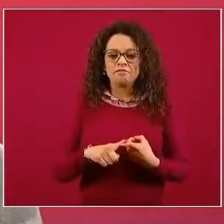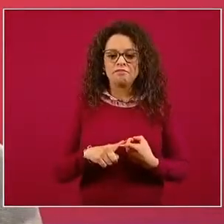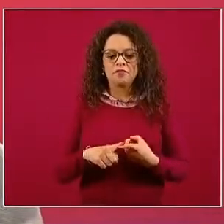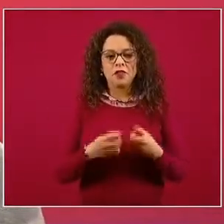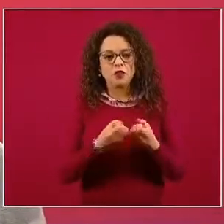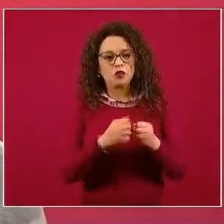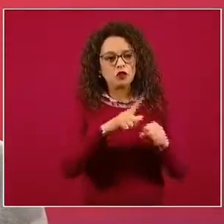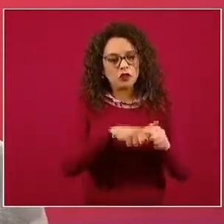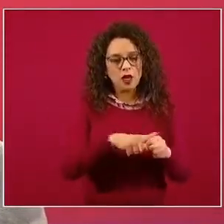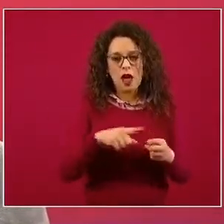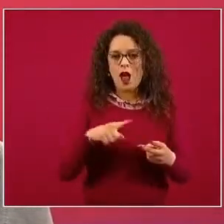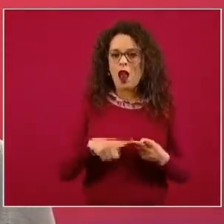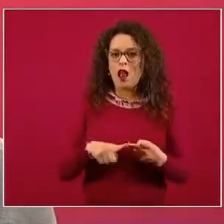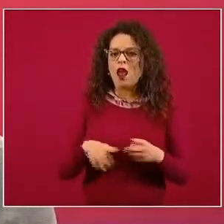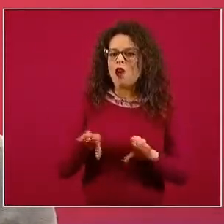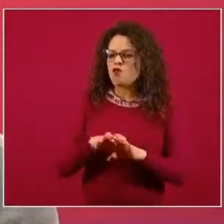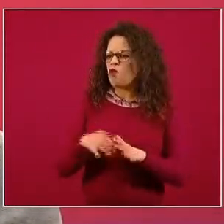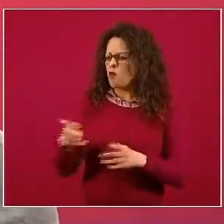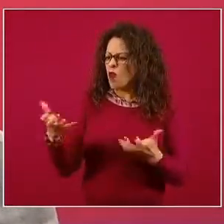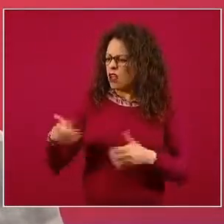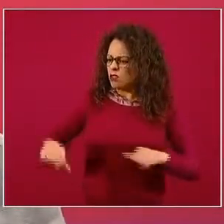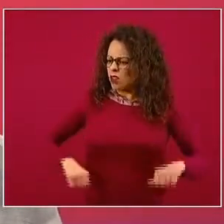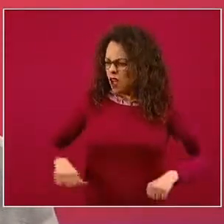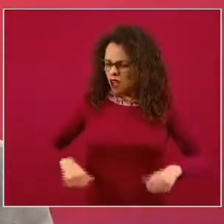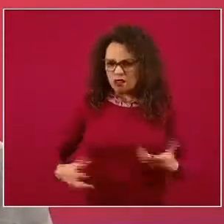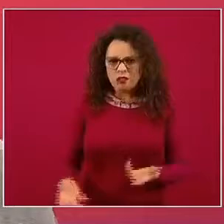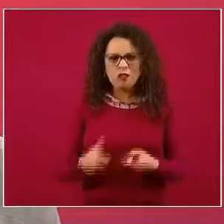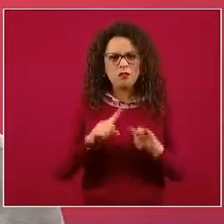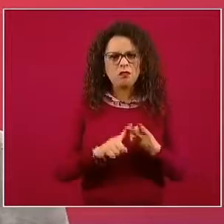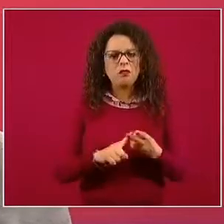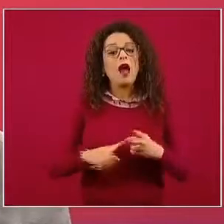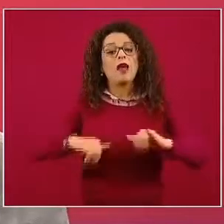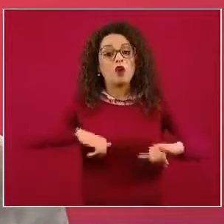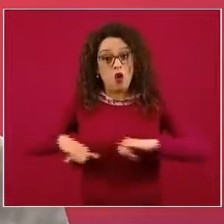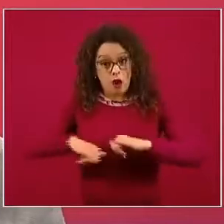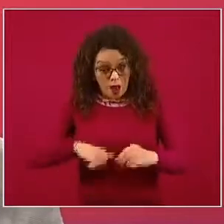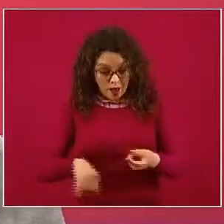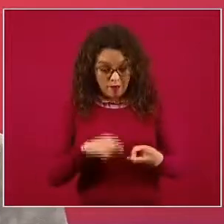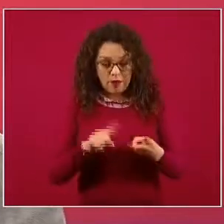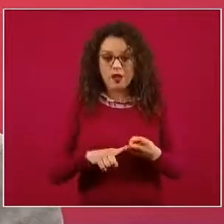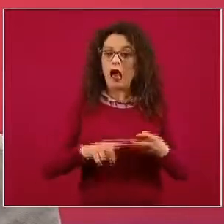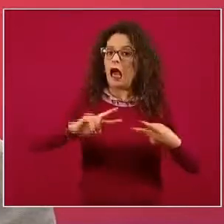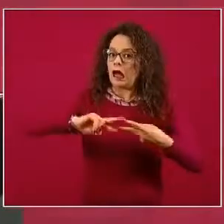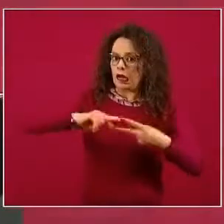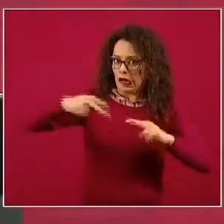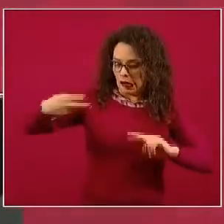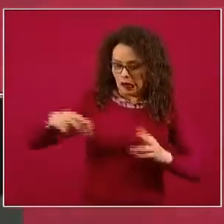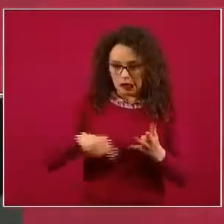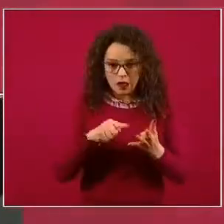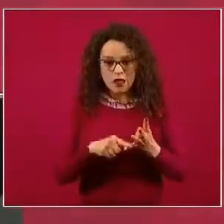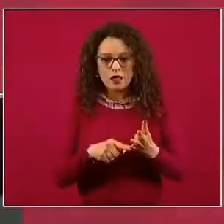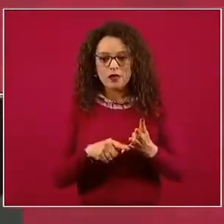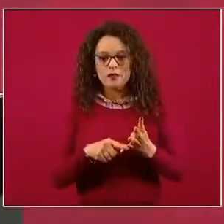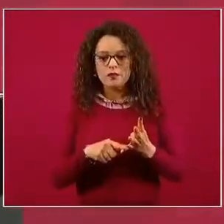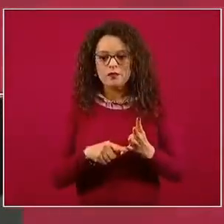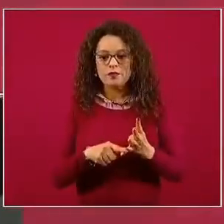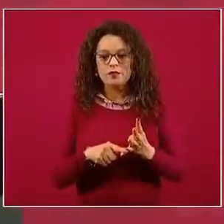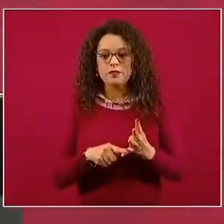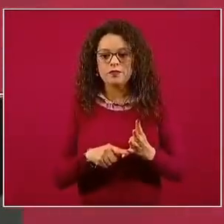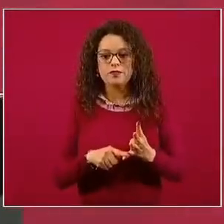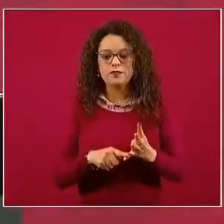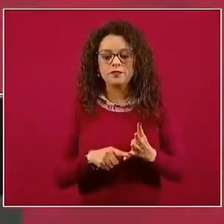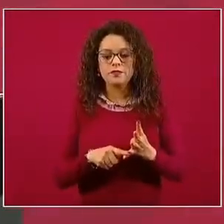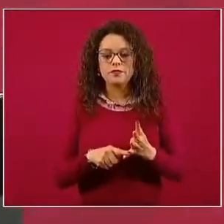social, puede ser de comportamiento, puede ser de geográfica incluso, puede ser genética, puede ser de